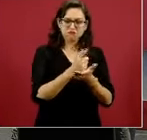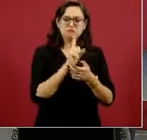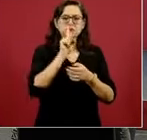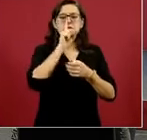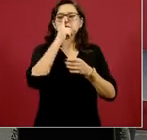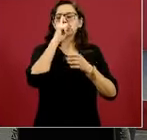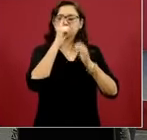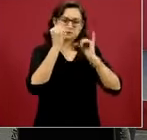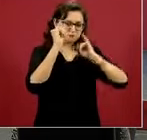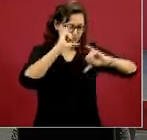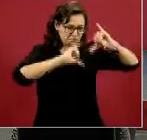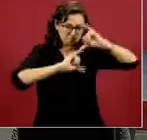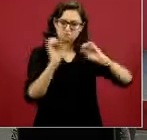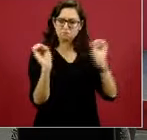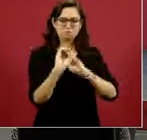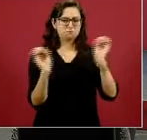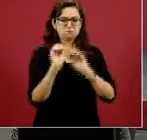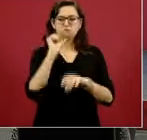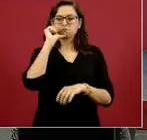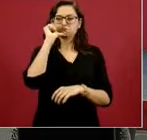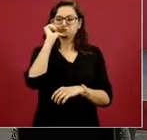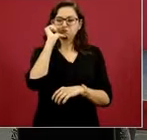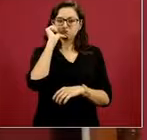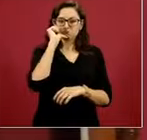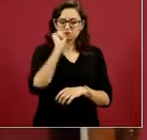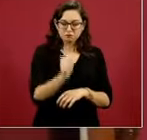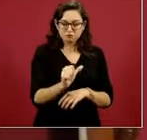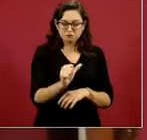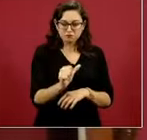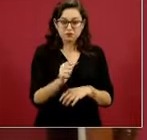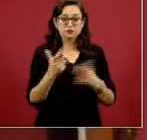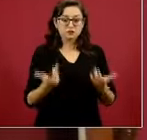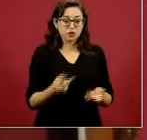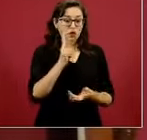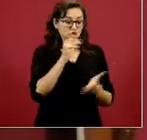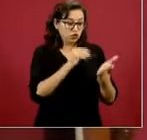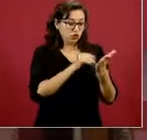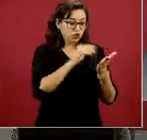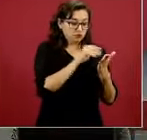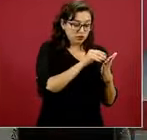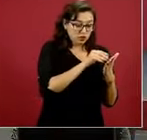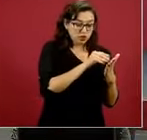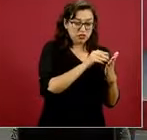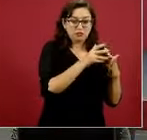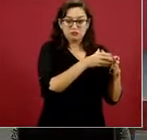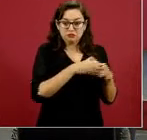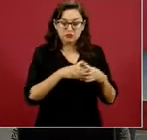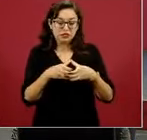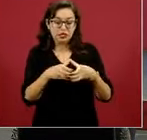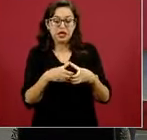pueden ver, de las 2.176.000 individuos que se han estudiado, una proporción menor,